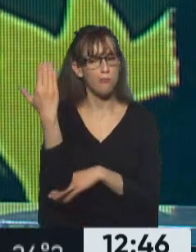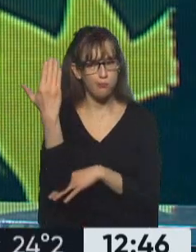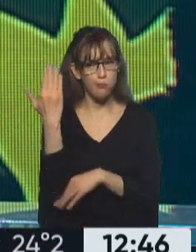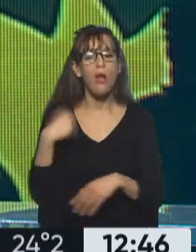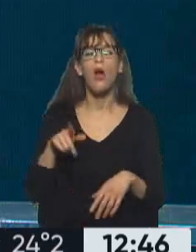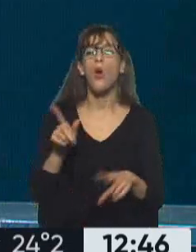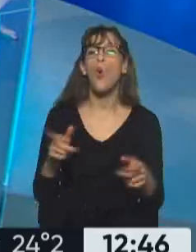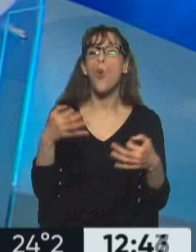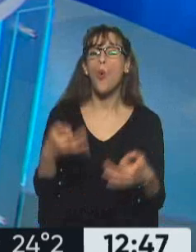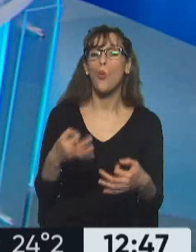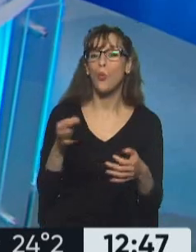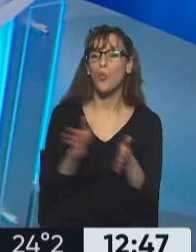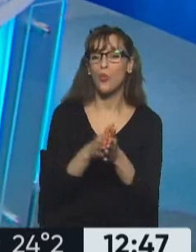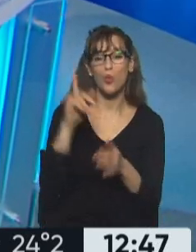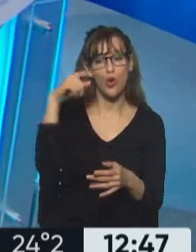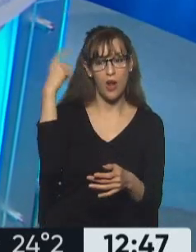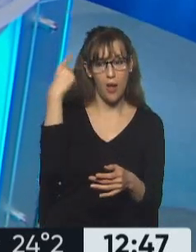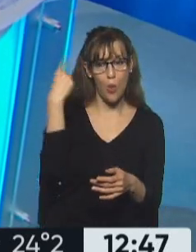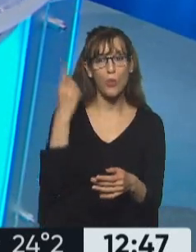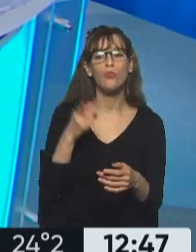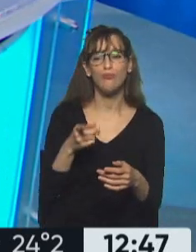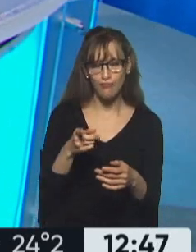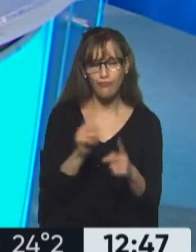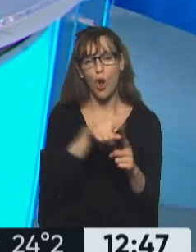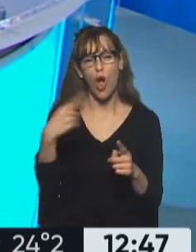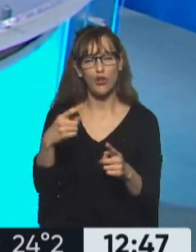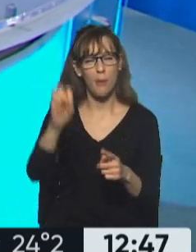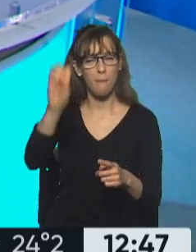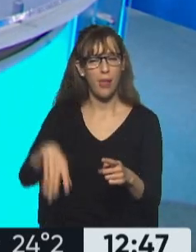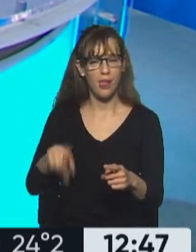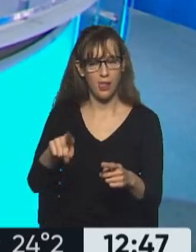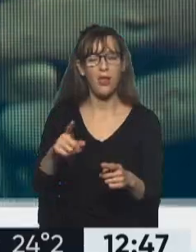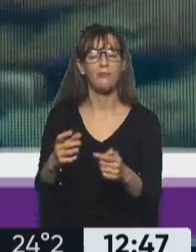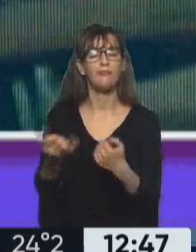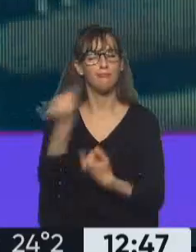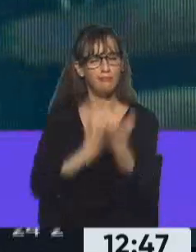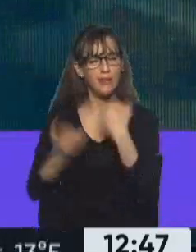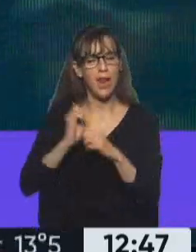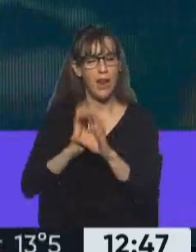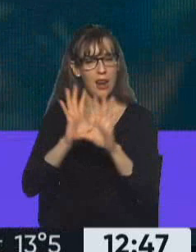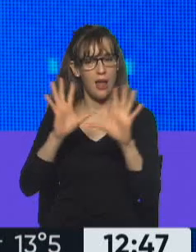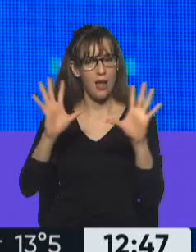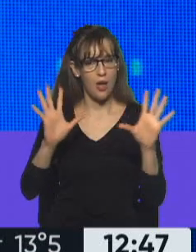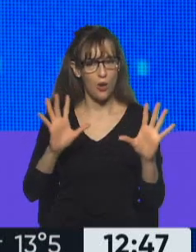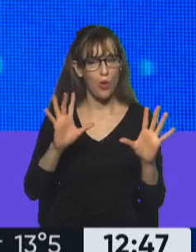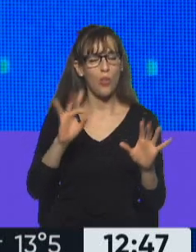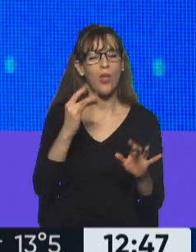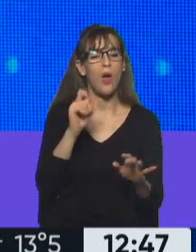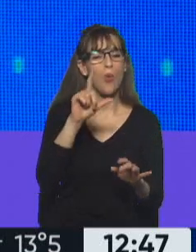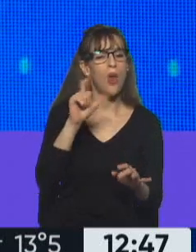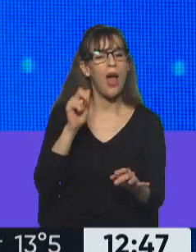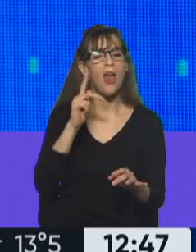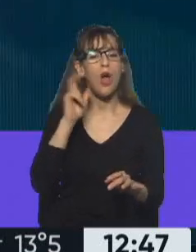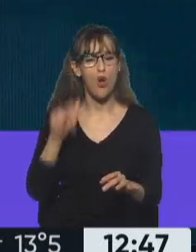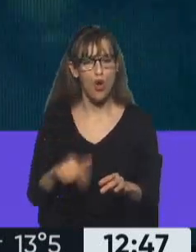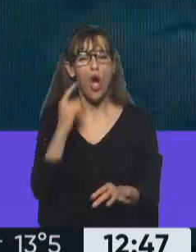ya estamos saludando a quien nos acompaña para entender un poquito más esto que ha sucedido estamos con raúl aragón con un consultor